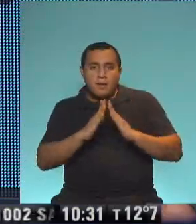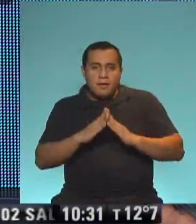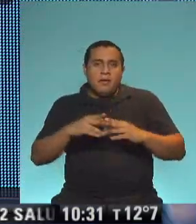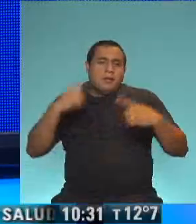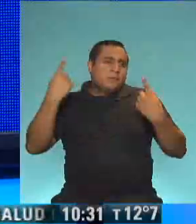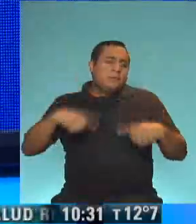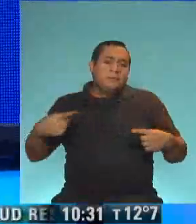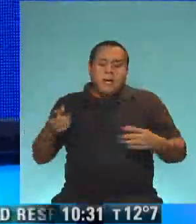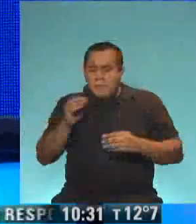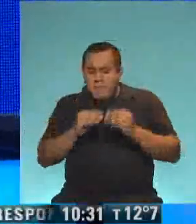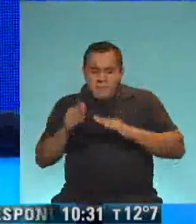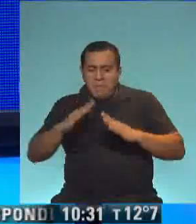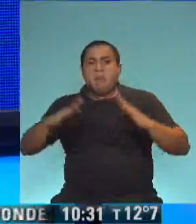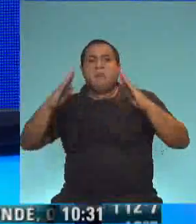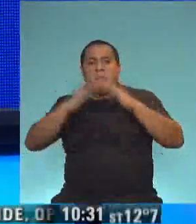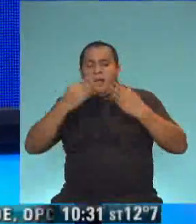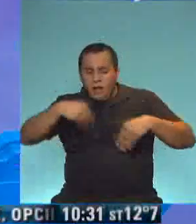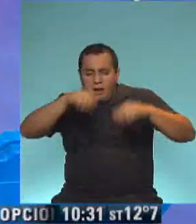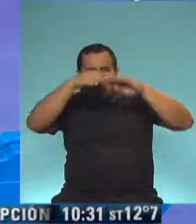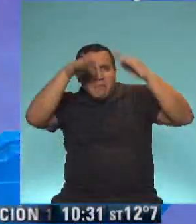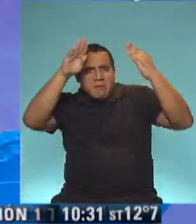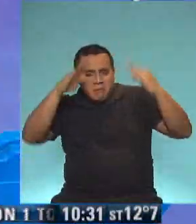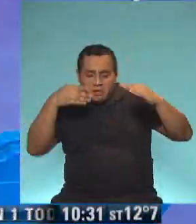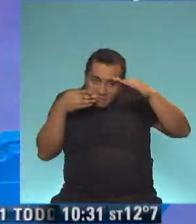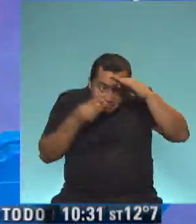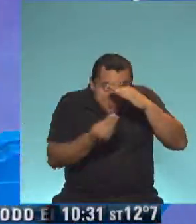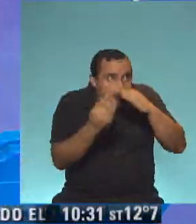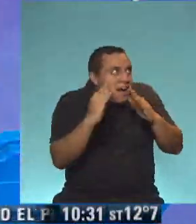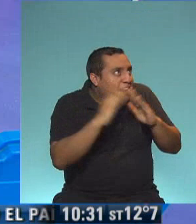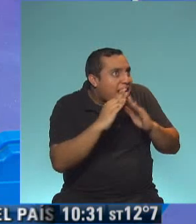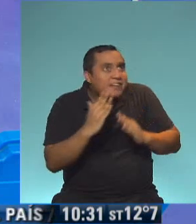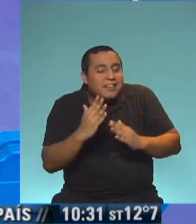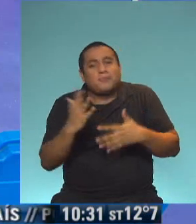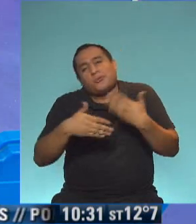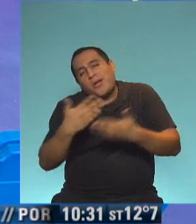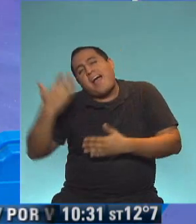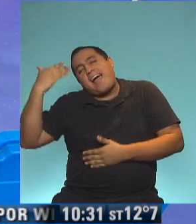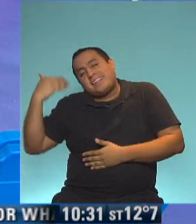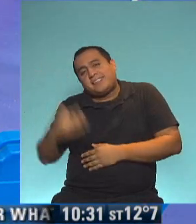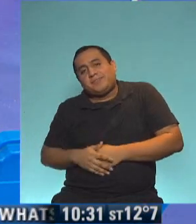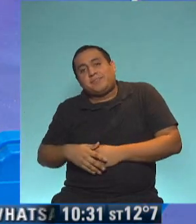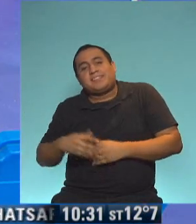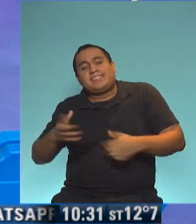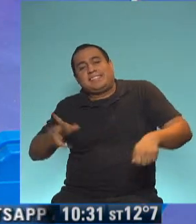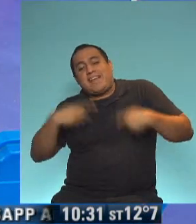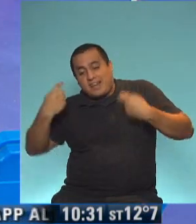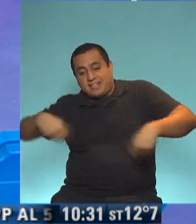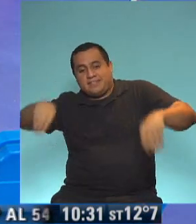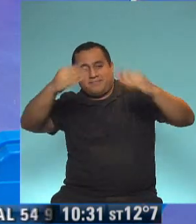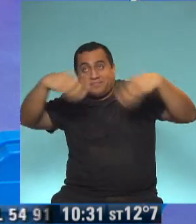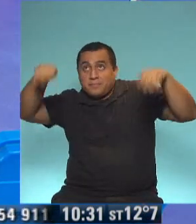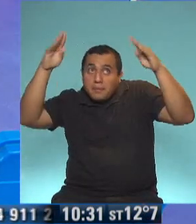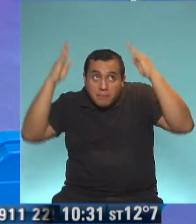la casita. Eso estaba buenísimo también. Con las telas, armar y meterte adentro. De las casitas. ¿La casita con sábana? Sí, claro. Con